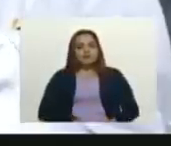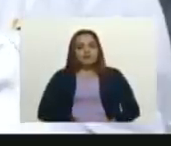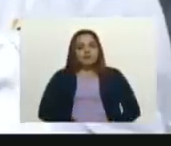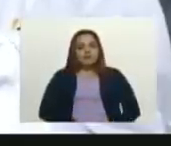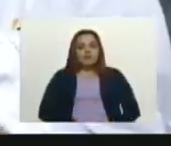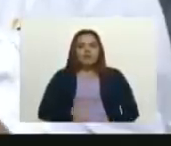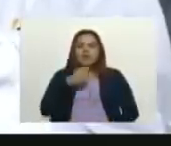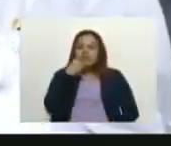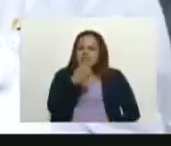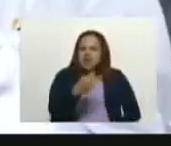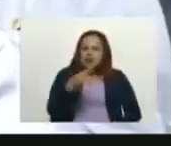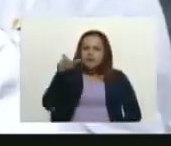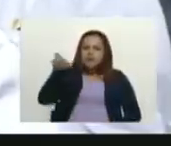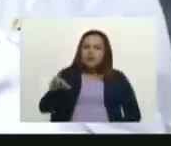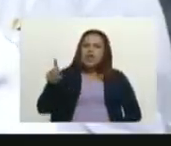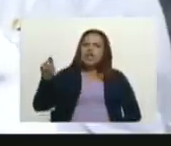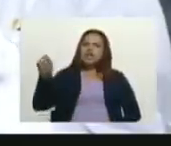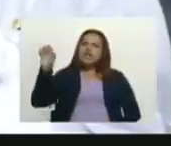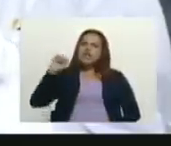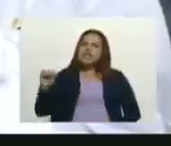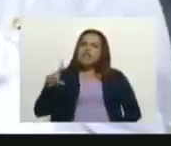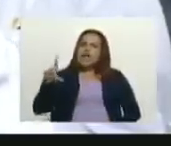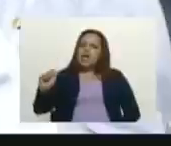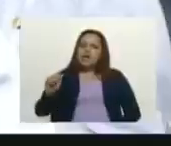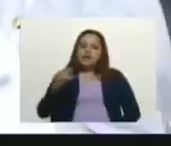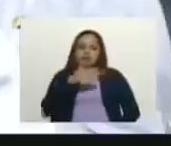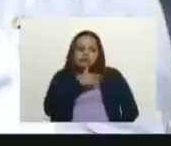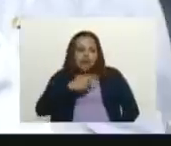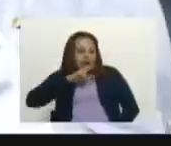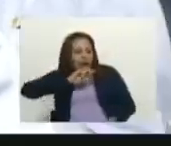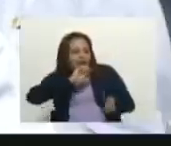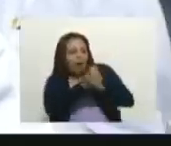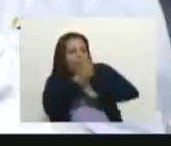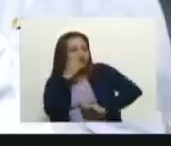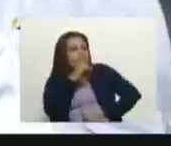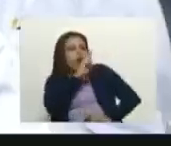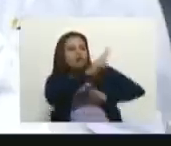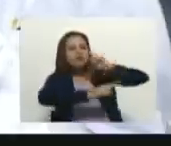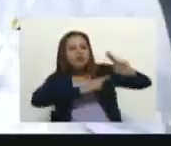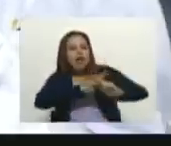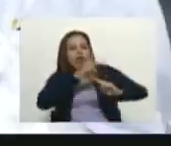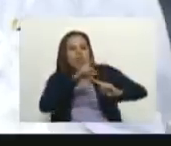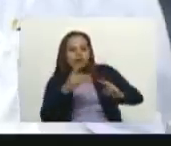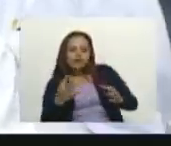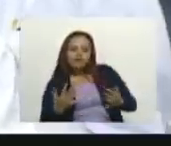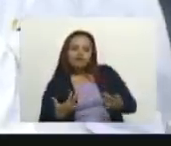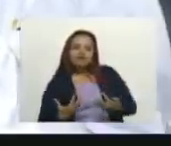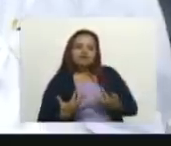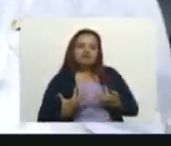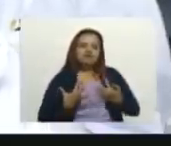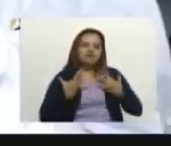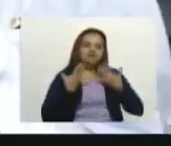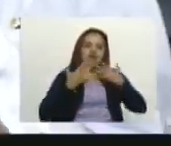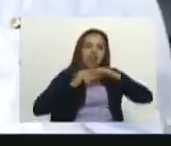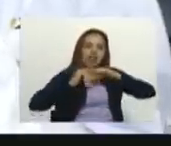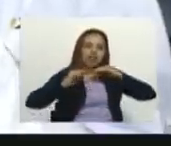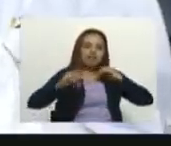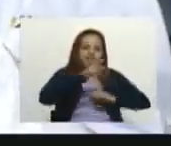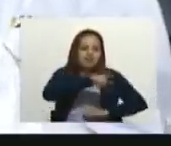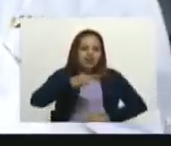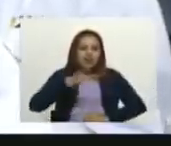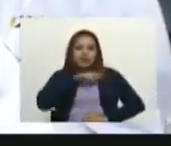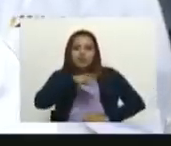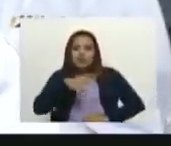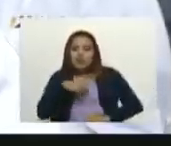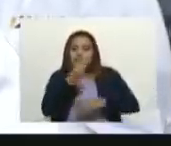usted quiere cambiar y ver el universo, tiene que verlo ahora a través de la energía, la vibración, la frecuencia. Hemos hecho